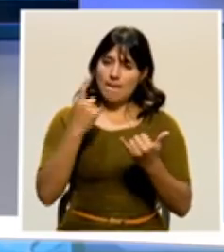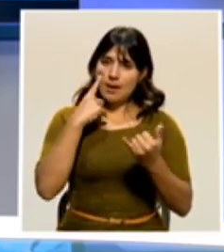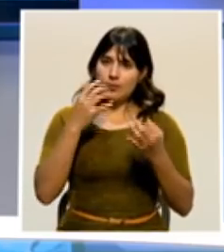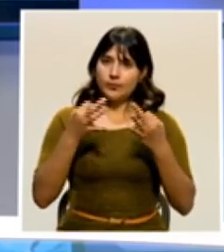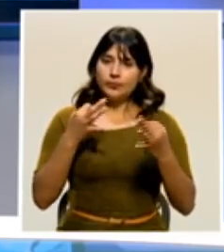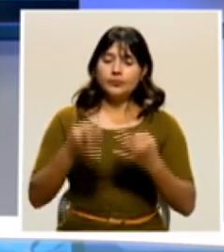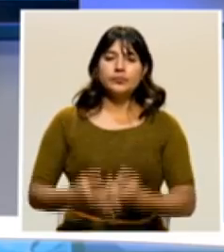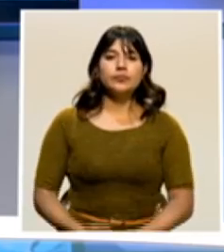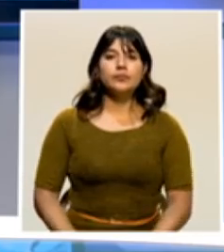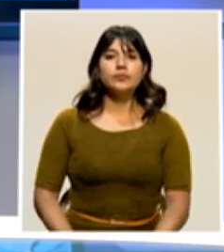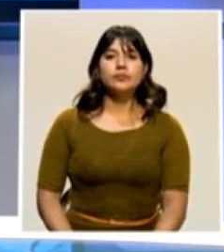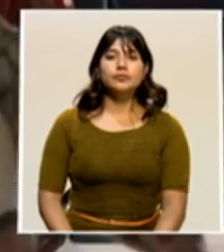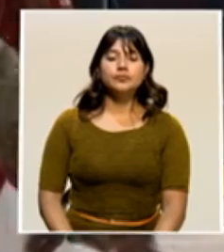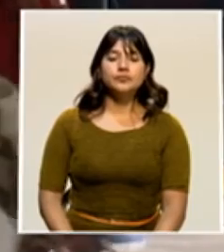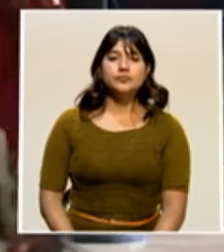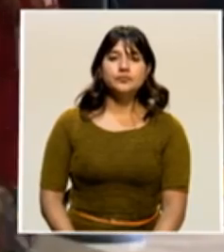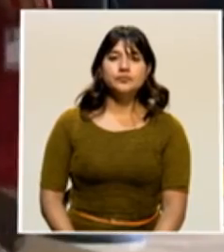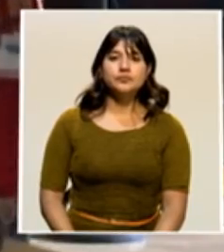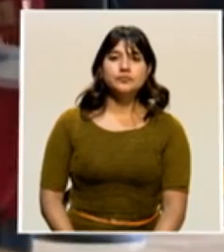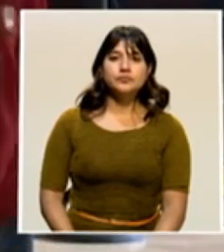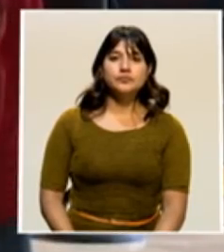continuación.